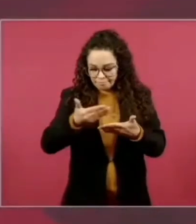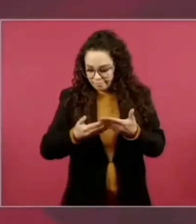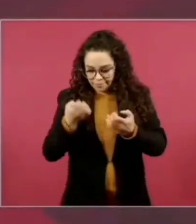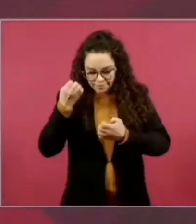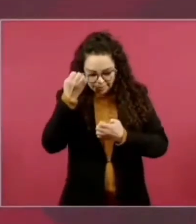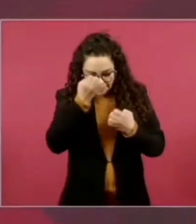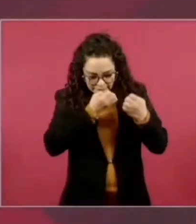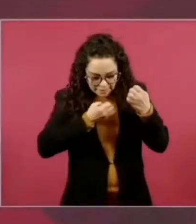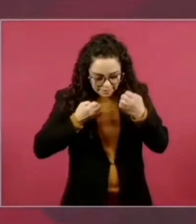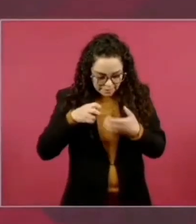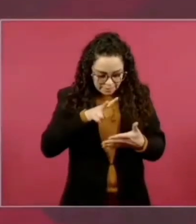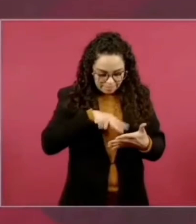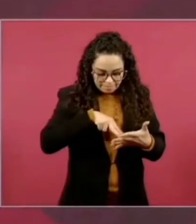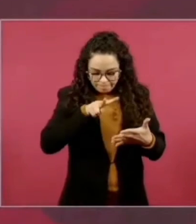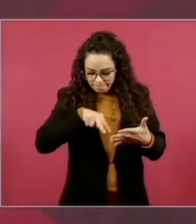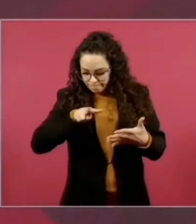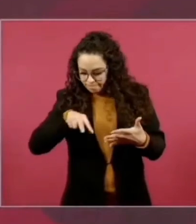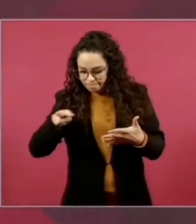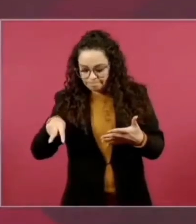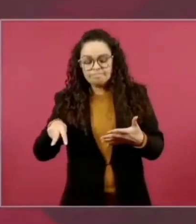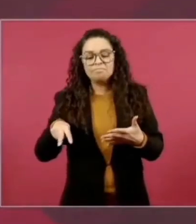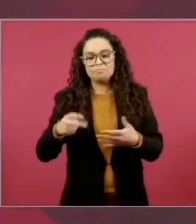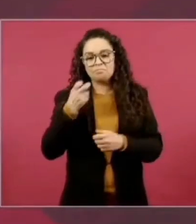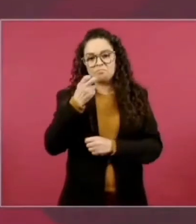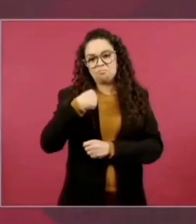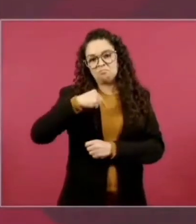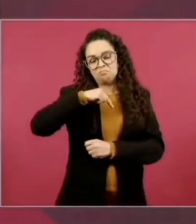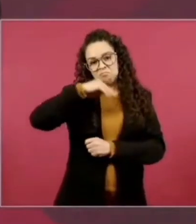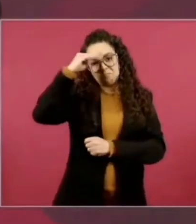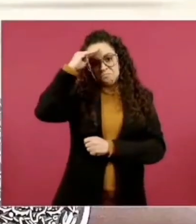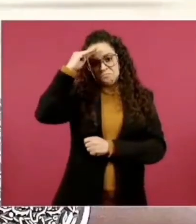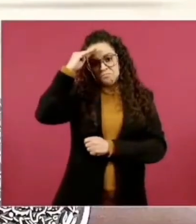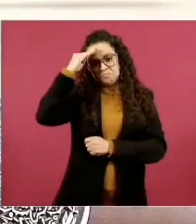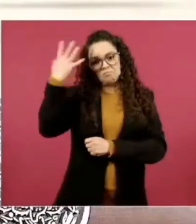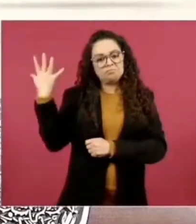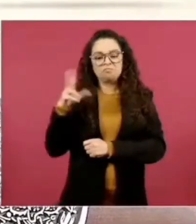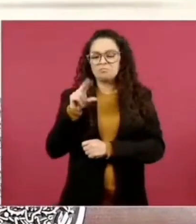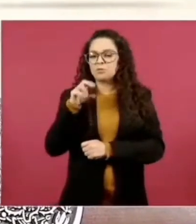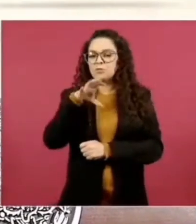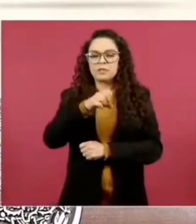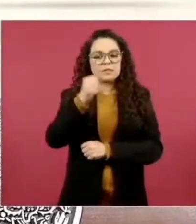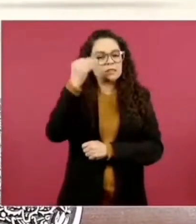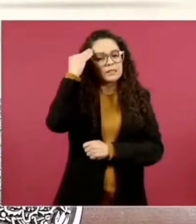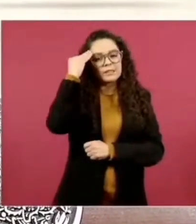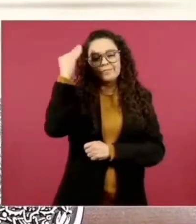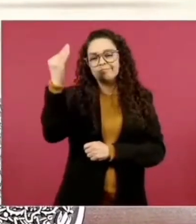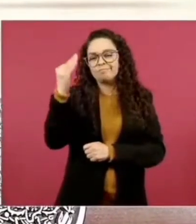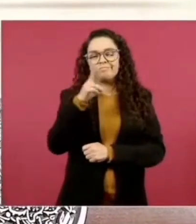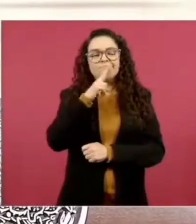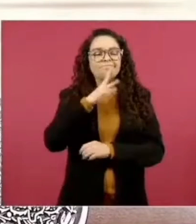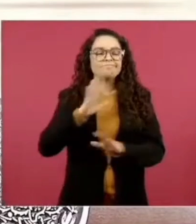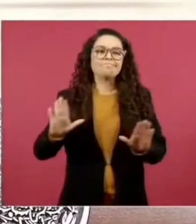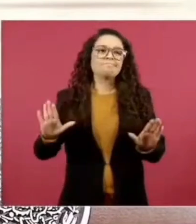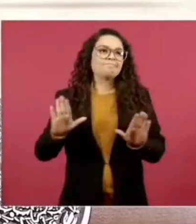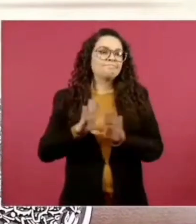pues tomamos la decisión de que ya no nos daba el tiempo